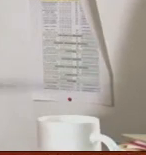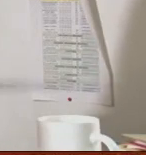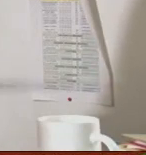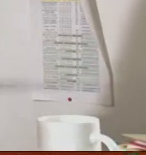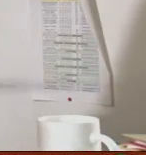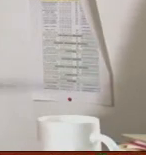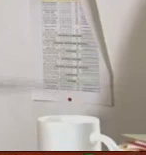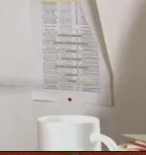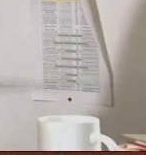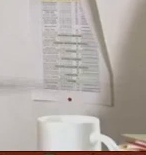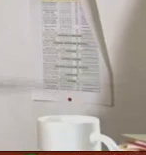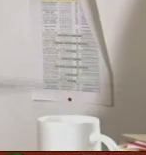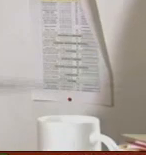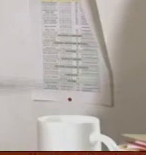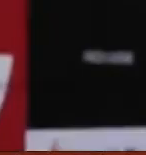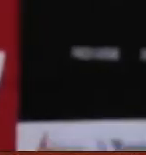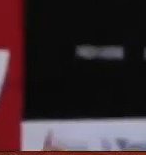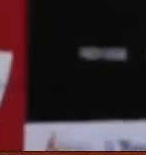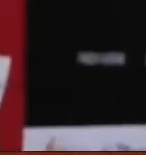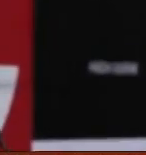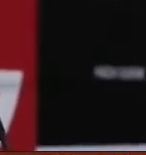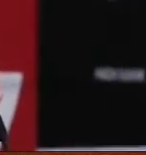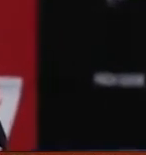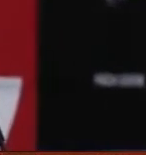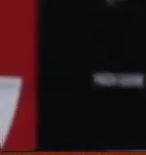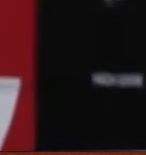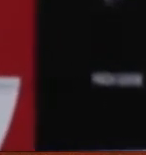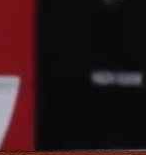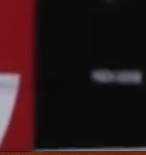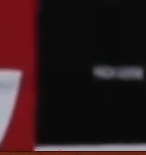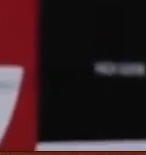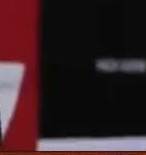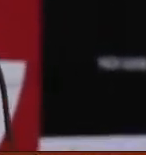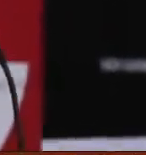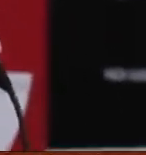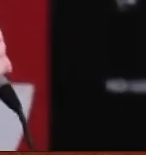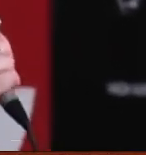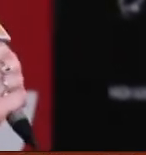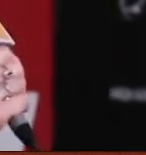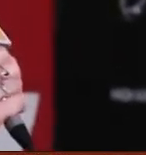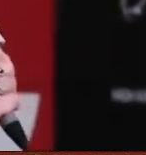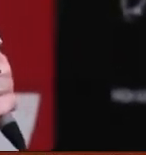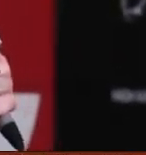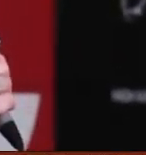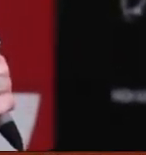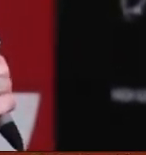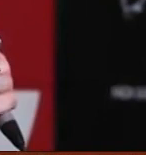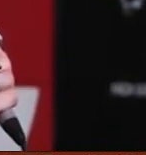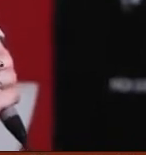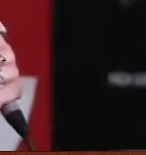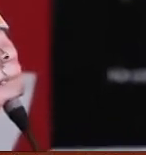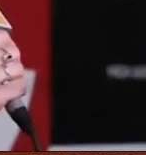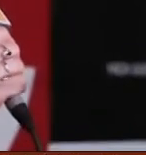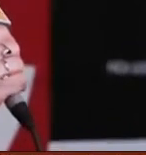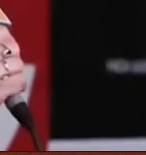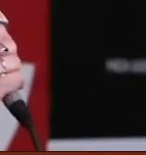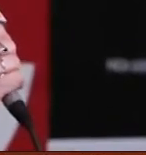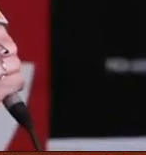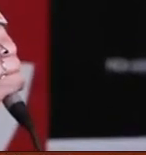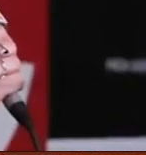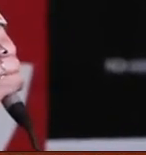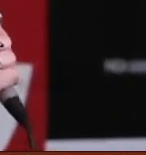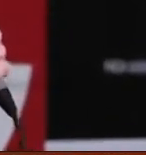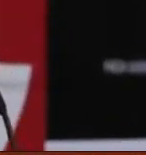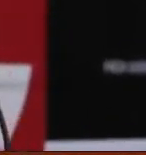los grandes deportistas, como estas mujeres, personas que empiezan prácticamente desde niños, sin